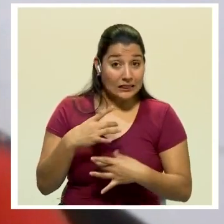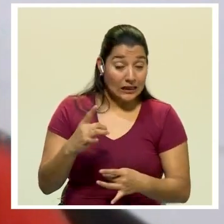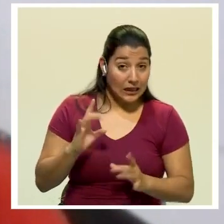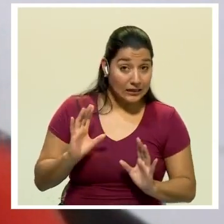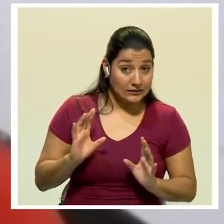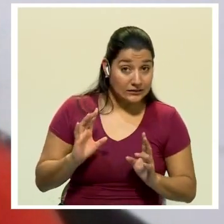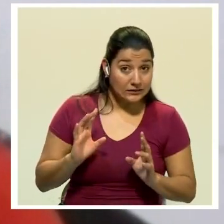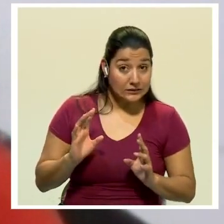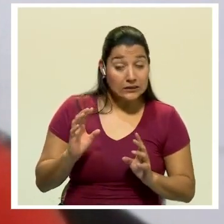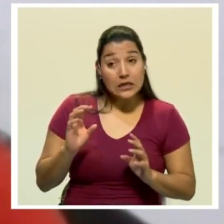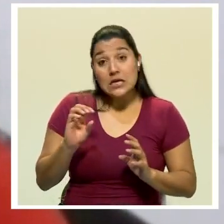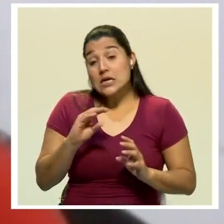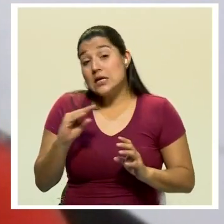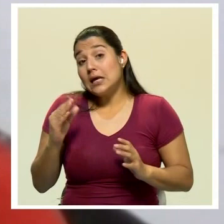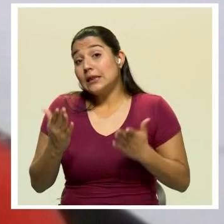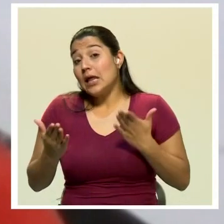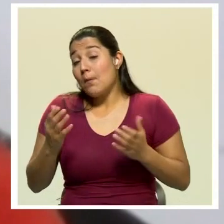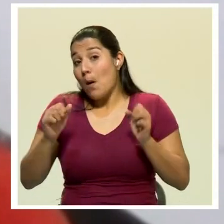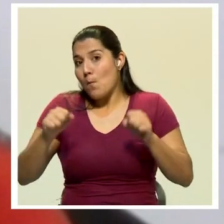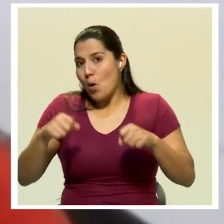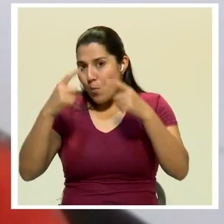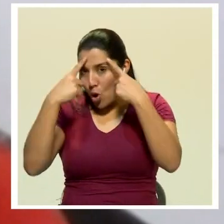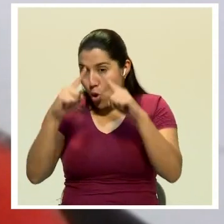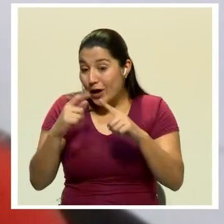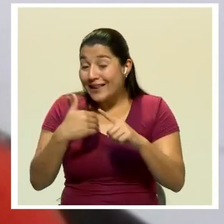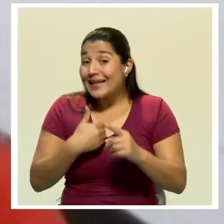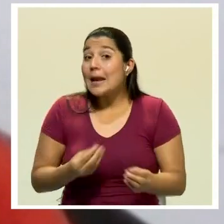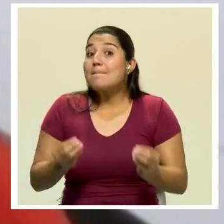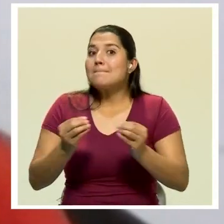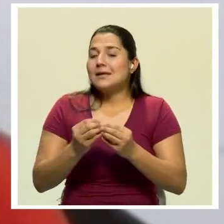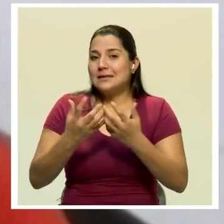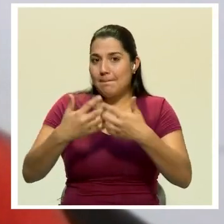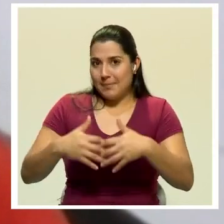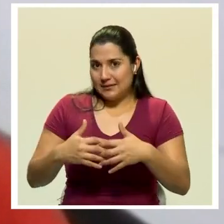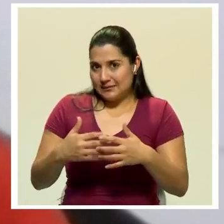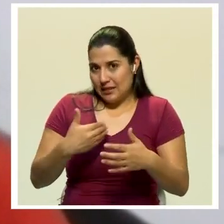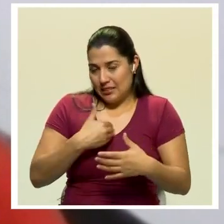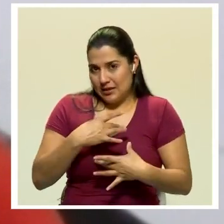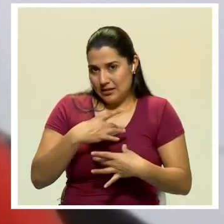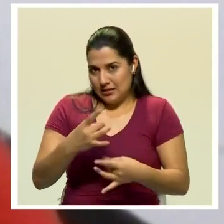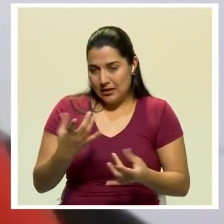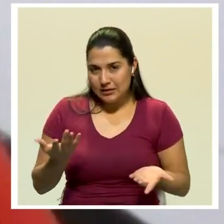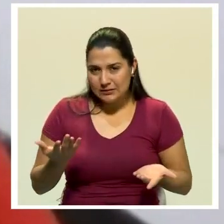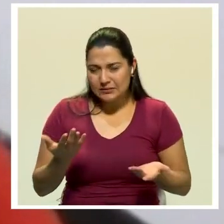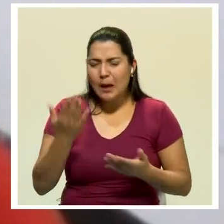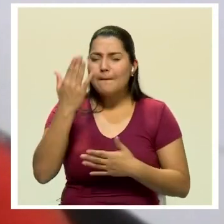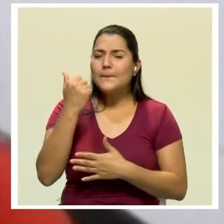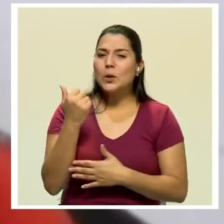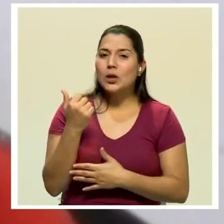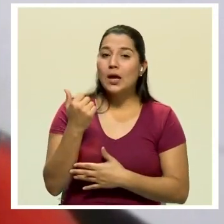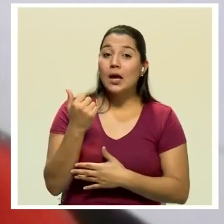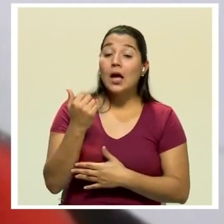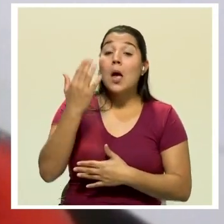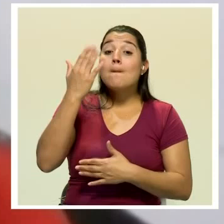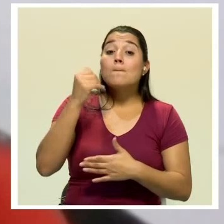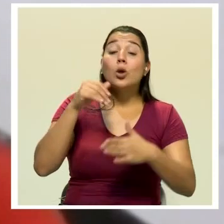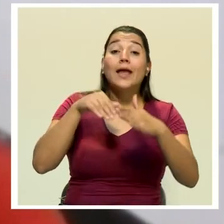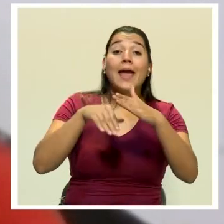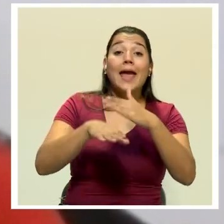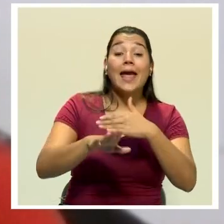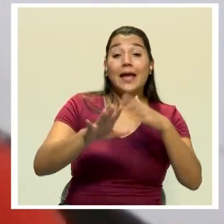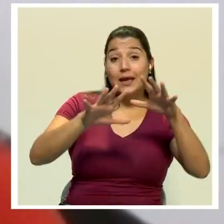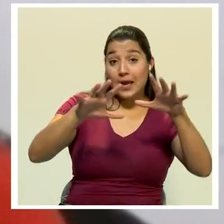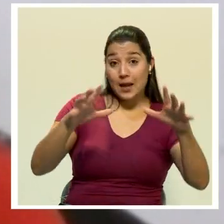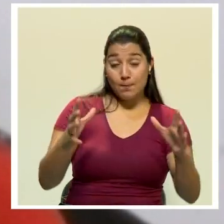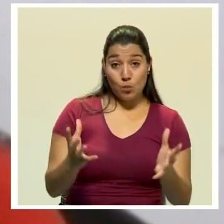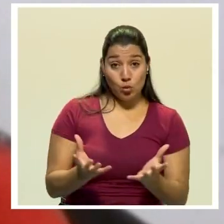no, logramos obtener más gente interesada. ¿Por qué? Porque precisamente en el mundo hay